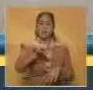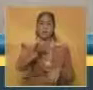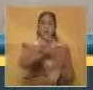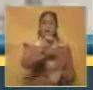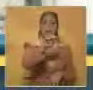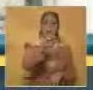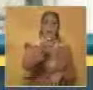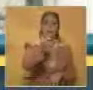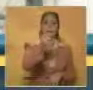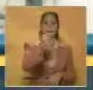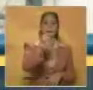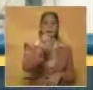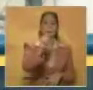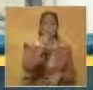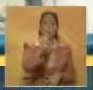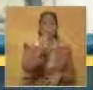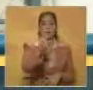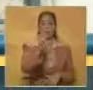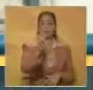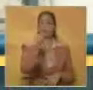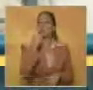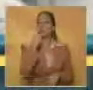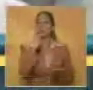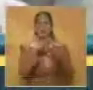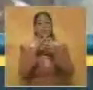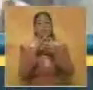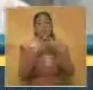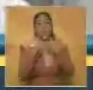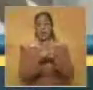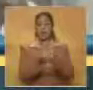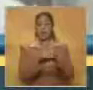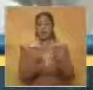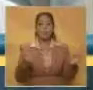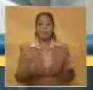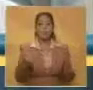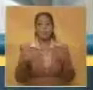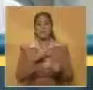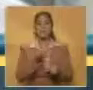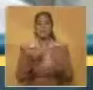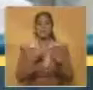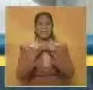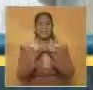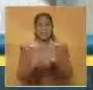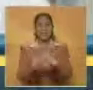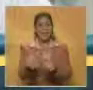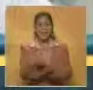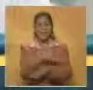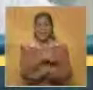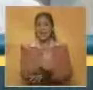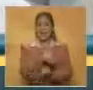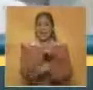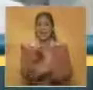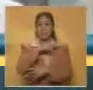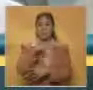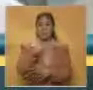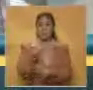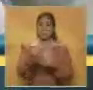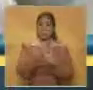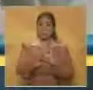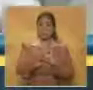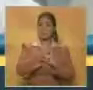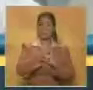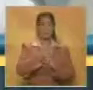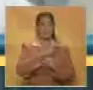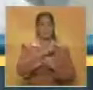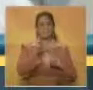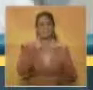con la aplicación de la recién aprobada Ley de Educación. Nosotros vamos a continuar en la calle. Esto no nos amedrenta,